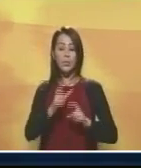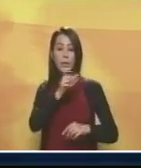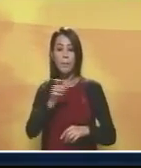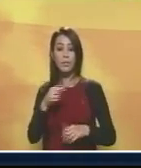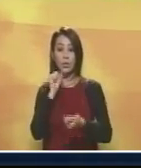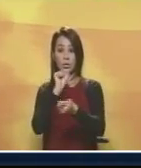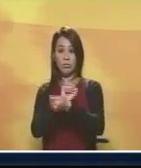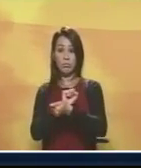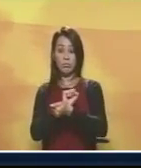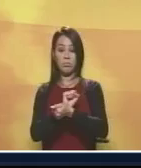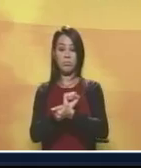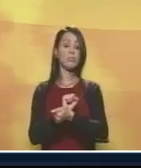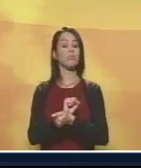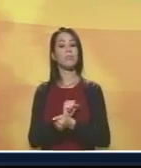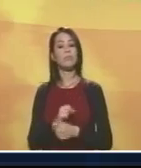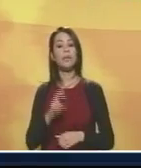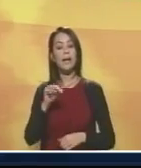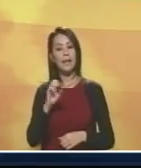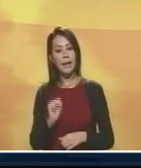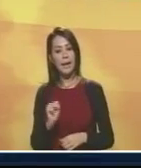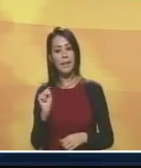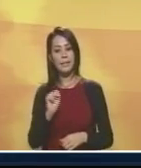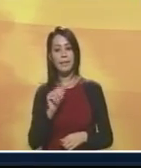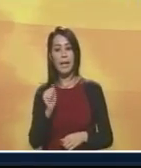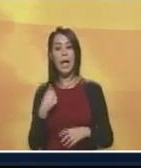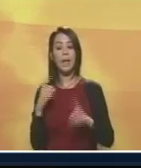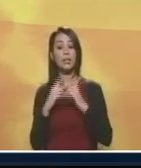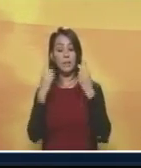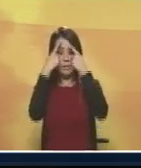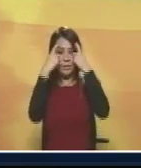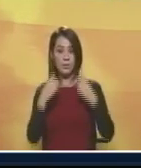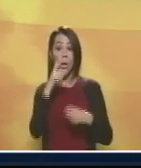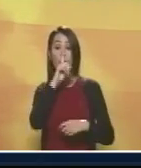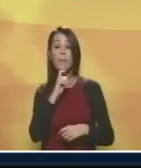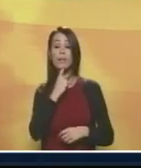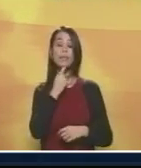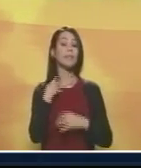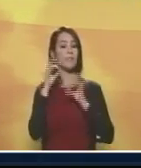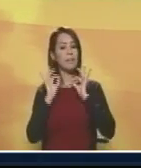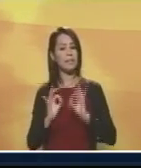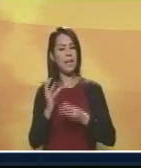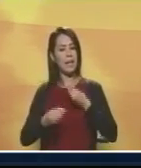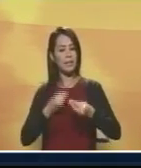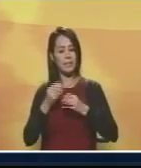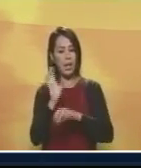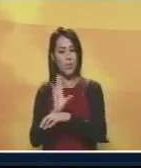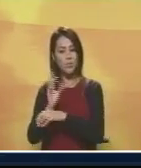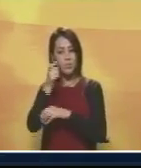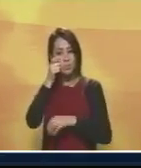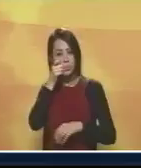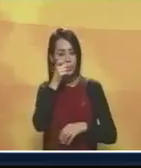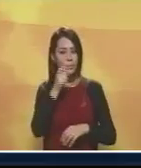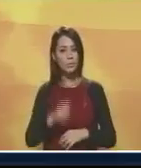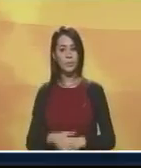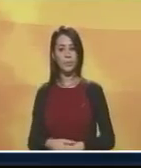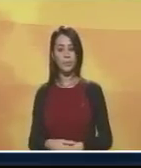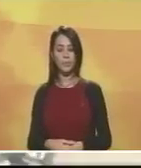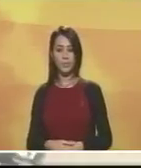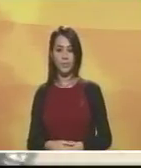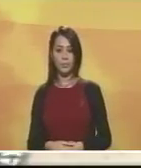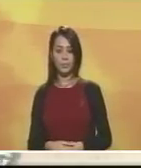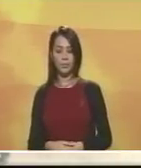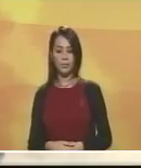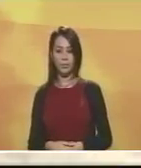fue arrestado. La NSA es una agencia de inteligencia secreta especializada en acciones de vigilancia electrónica.